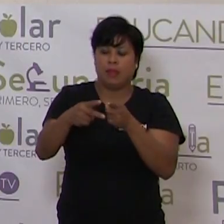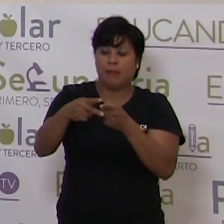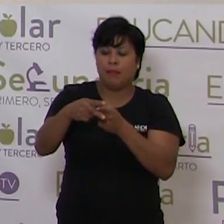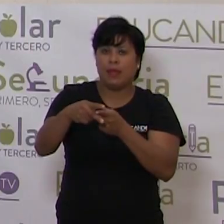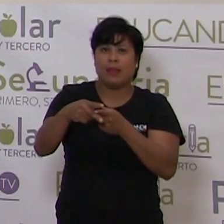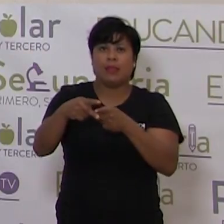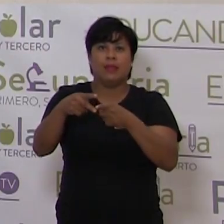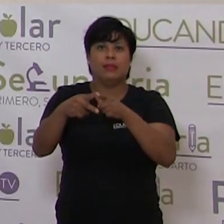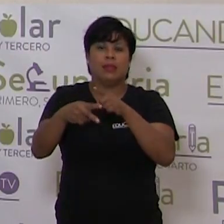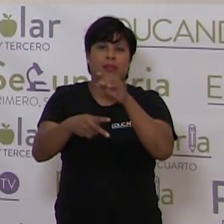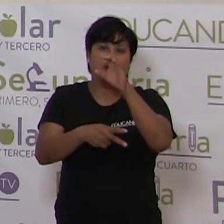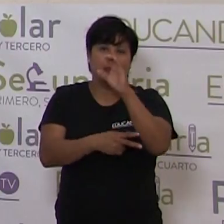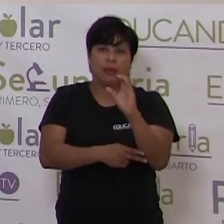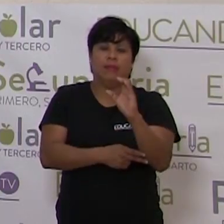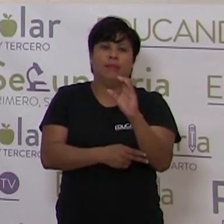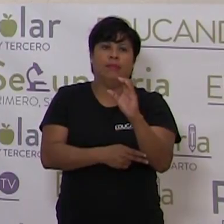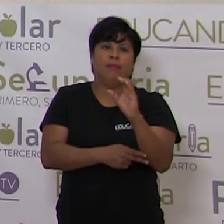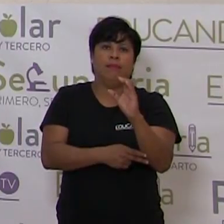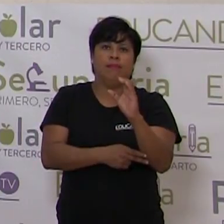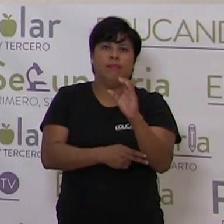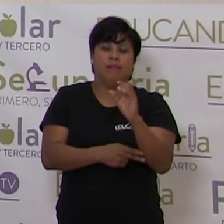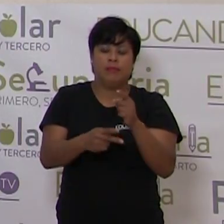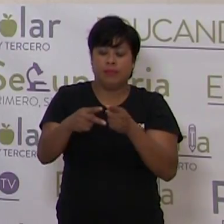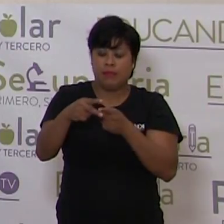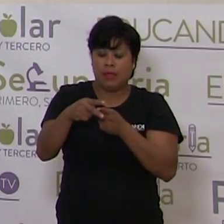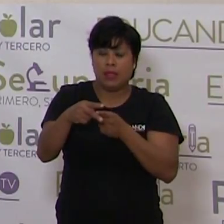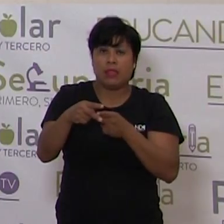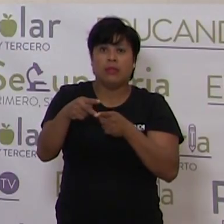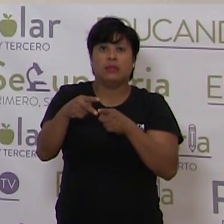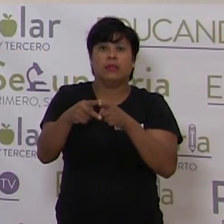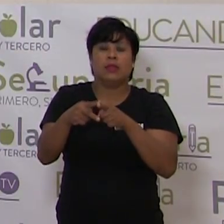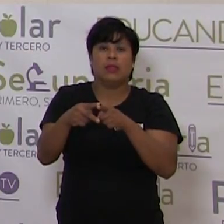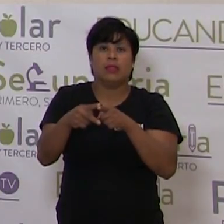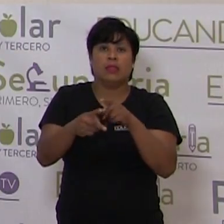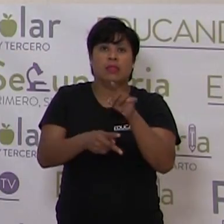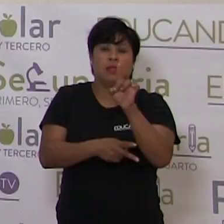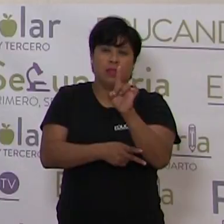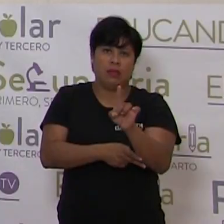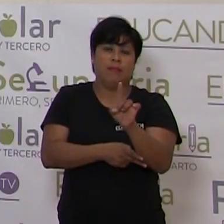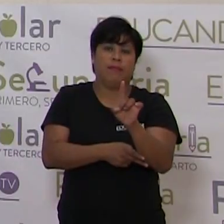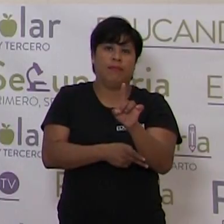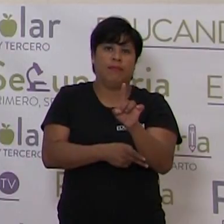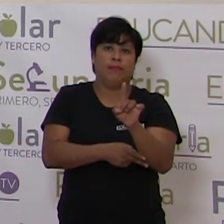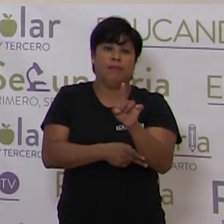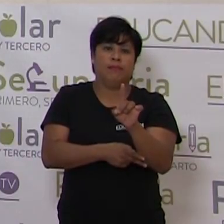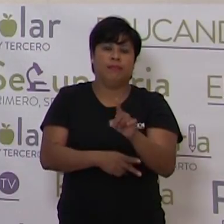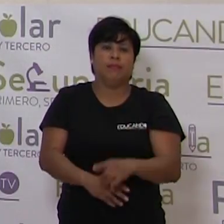vértice C y vértice D.